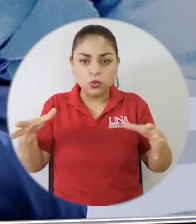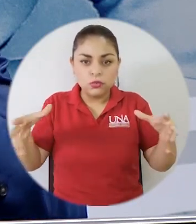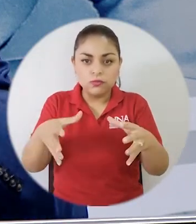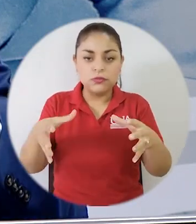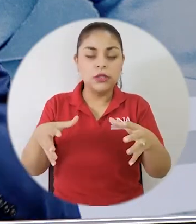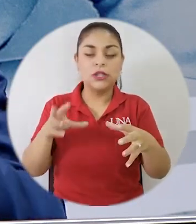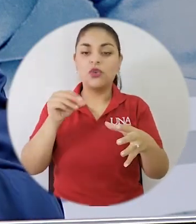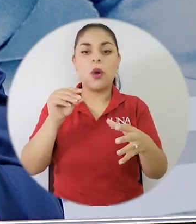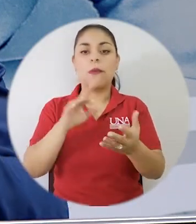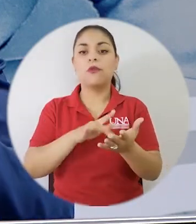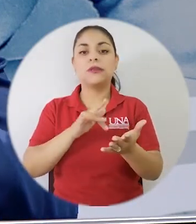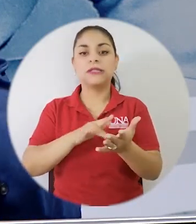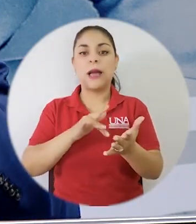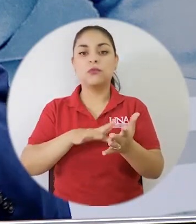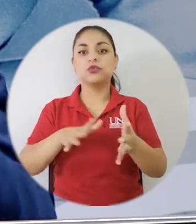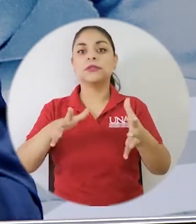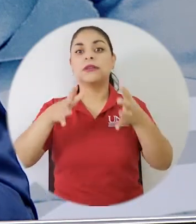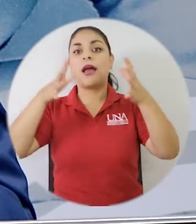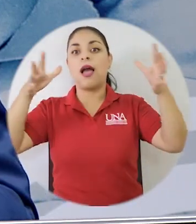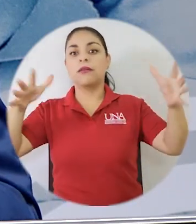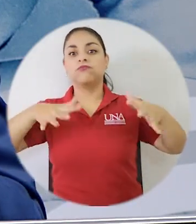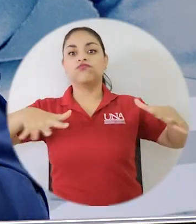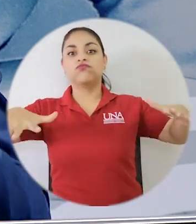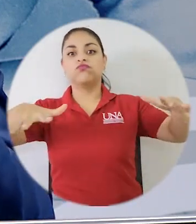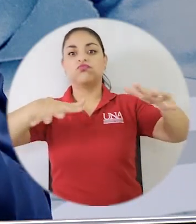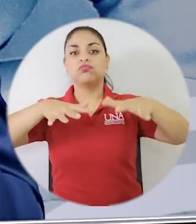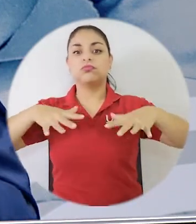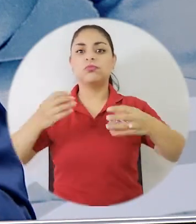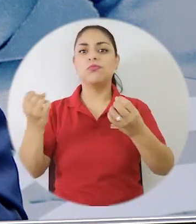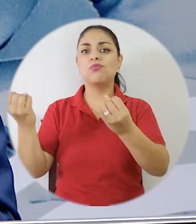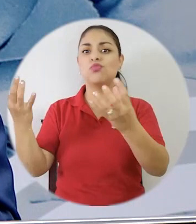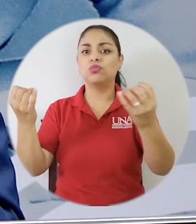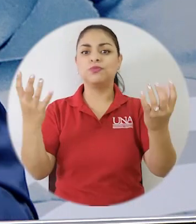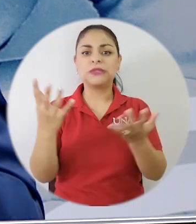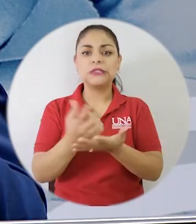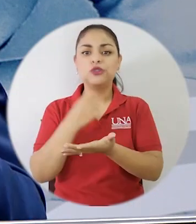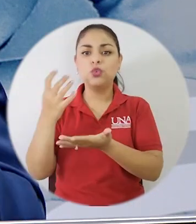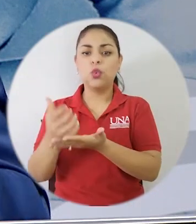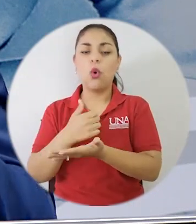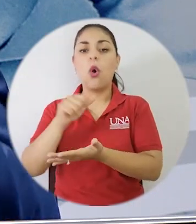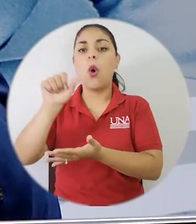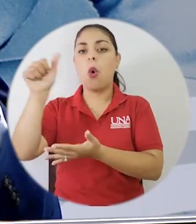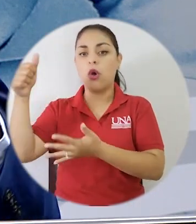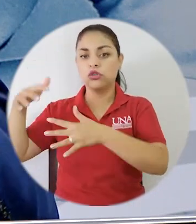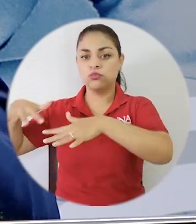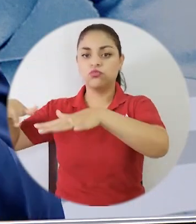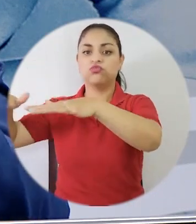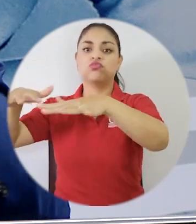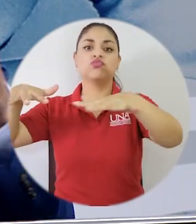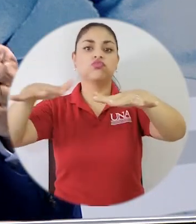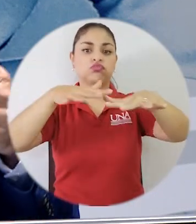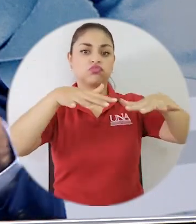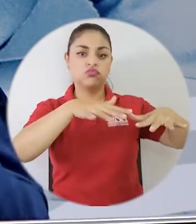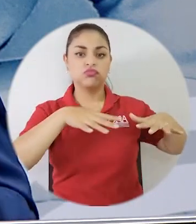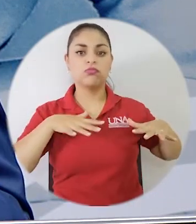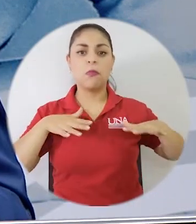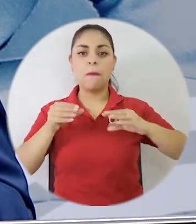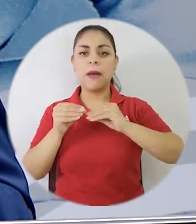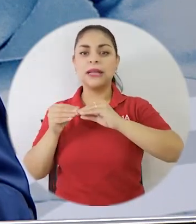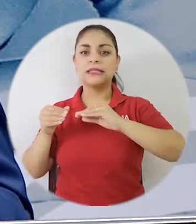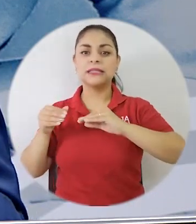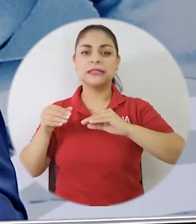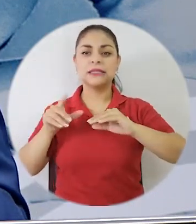las grandes oportunidades, los grandes recursos, la abundancia de recursos que otros territorios y otras regiones más